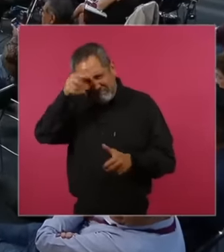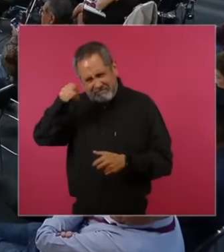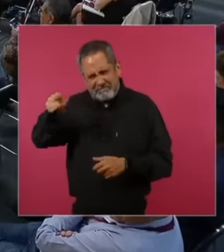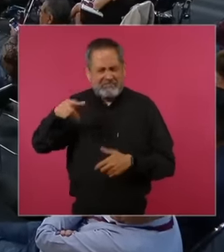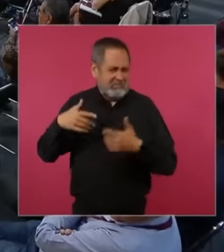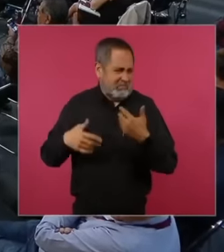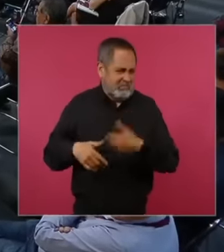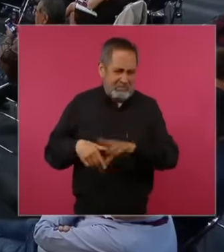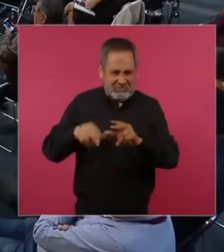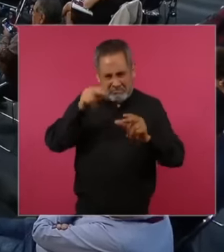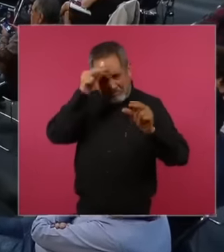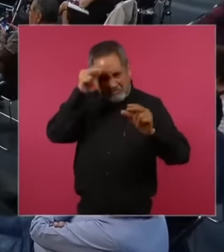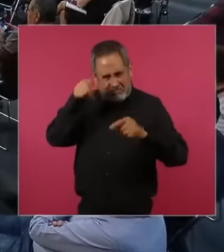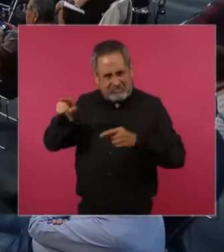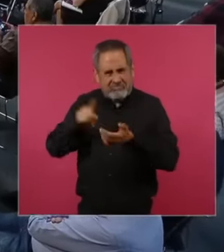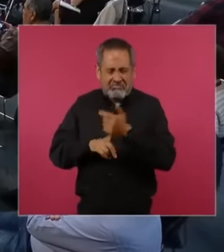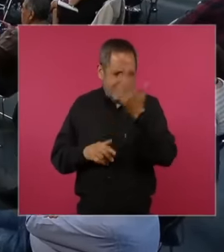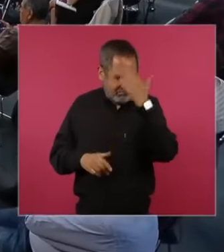mucho muy inteligente,